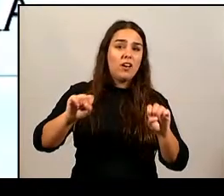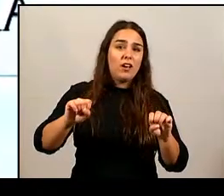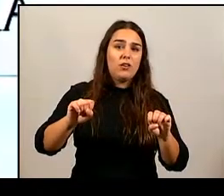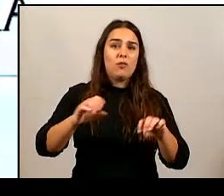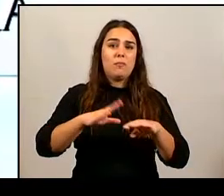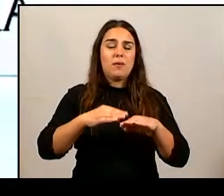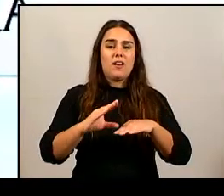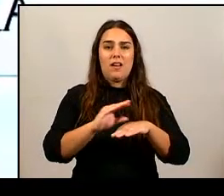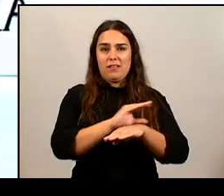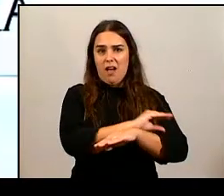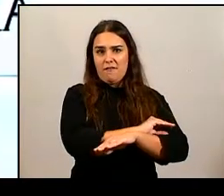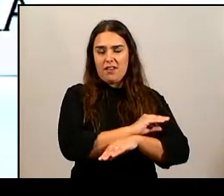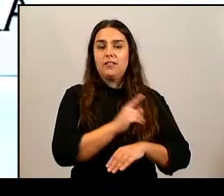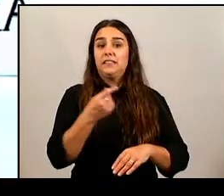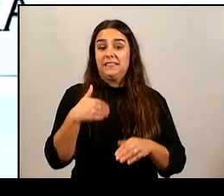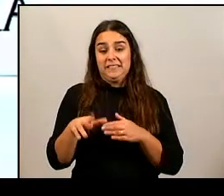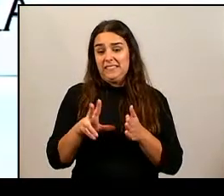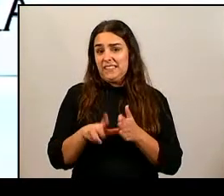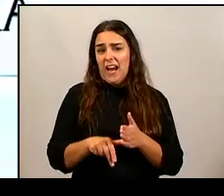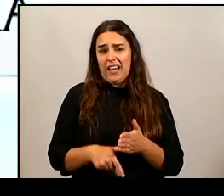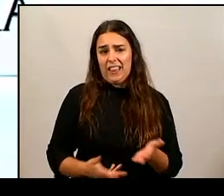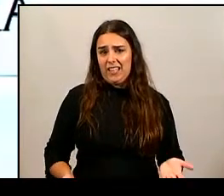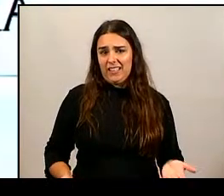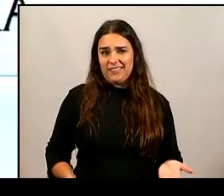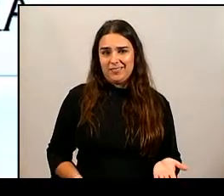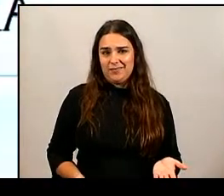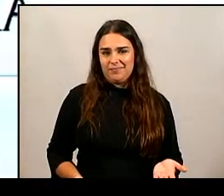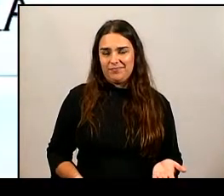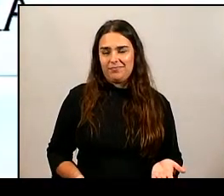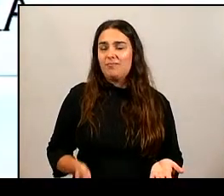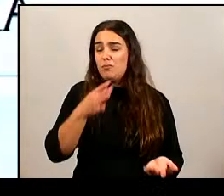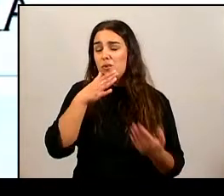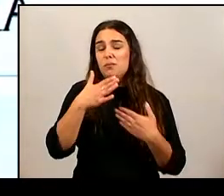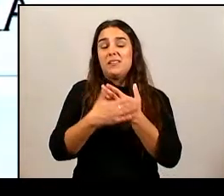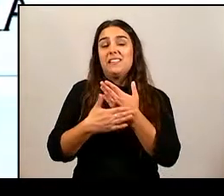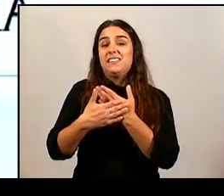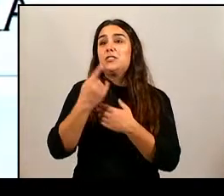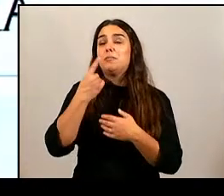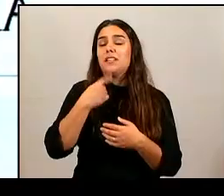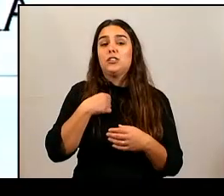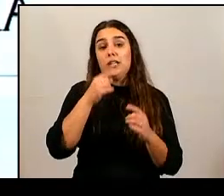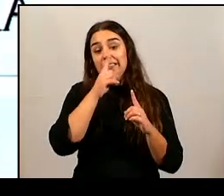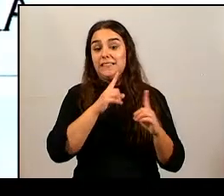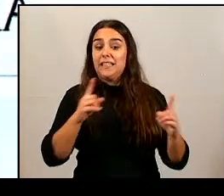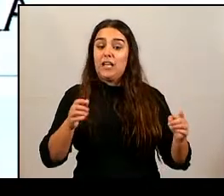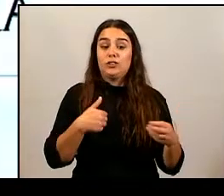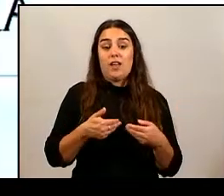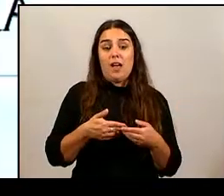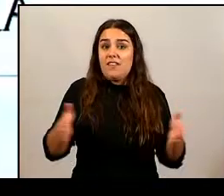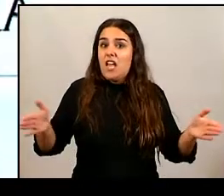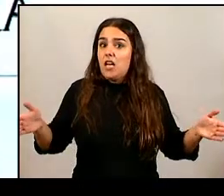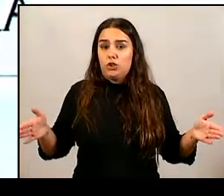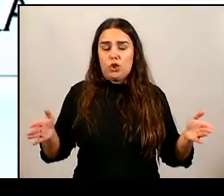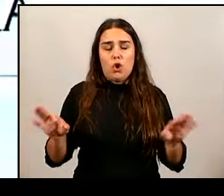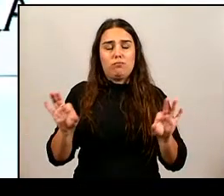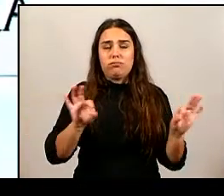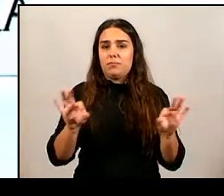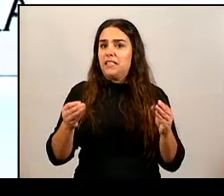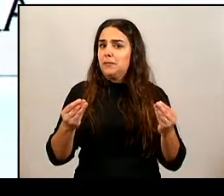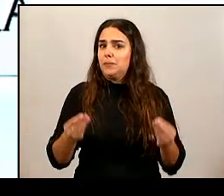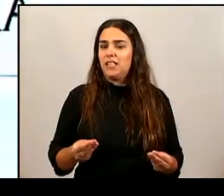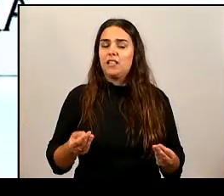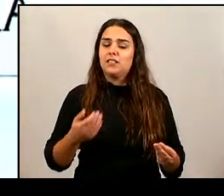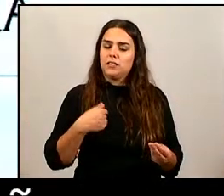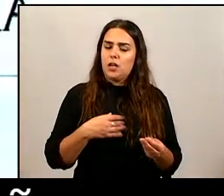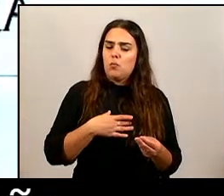Bueno, el desbloqueo llega tarde, porque el desbloqueo, el ministro dijo que en este año estaría desbloqueado por completo y que dispondríamos